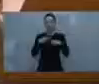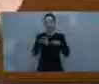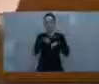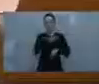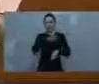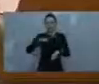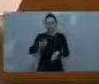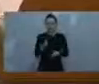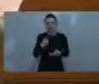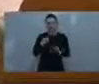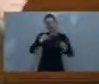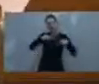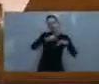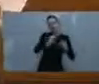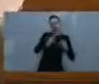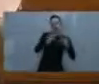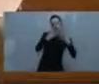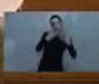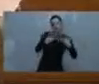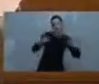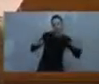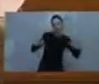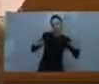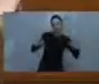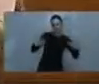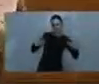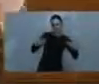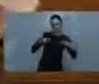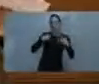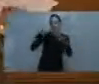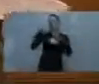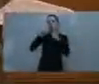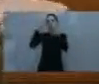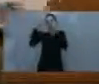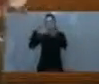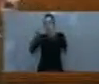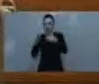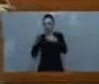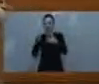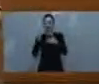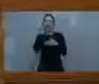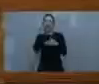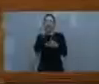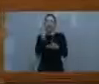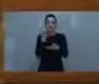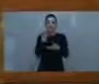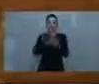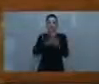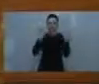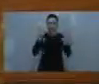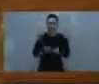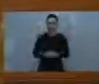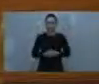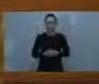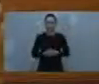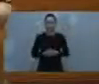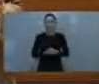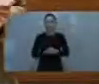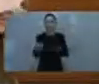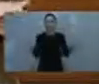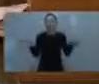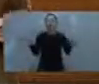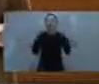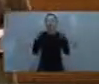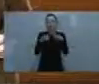presidente, con una cita que yo creo que usted va a identificar rápidamente. El grupo